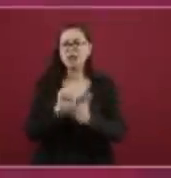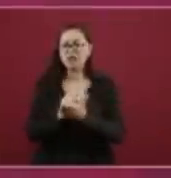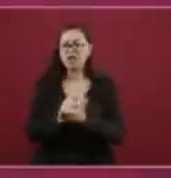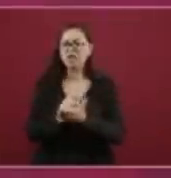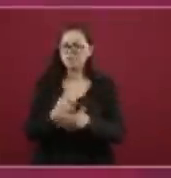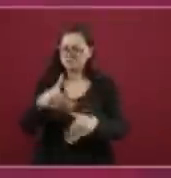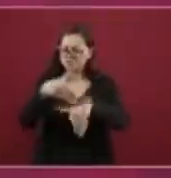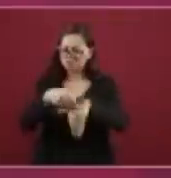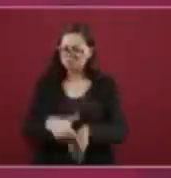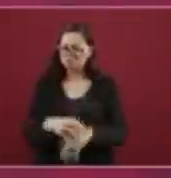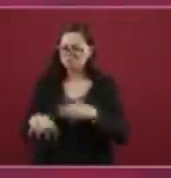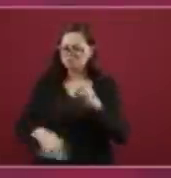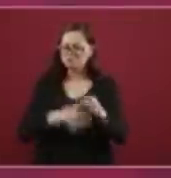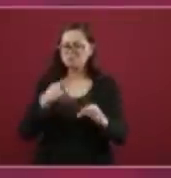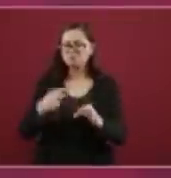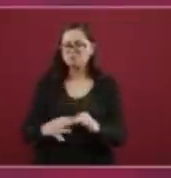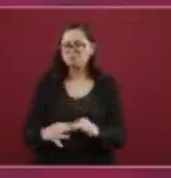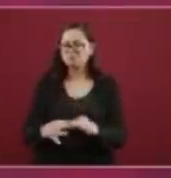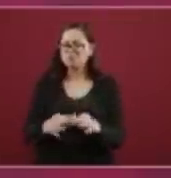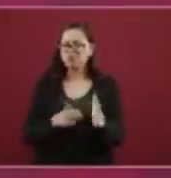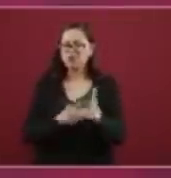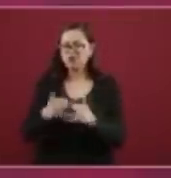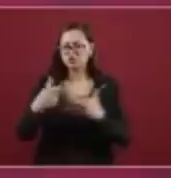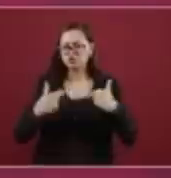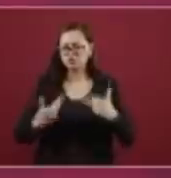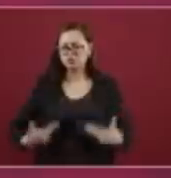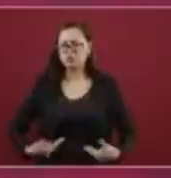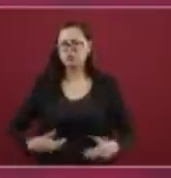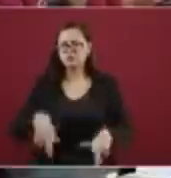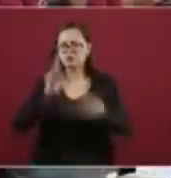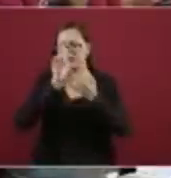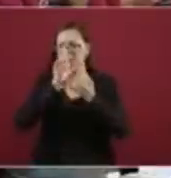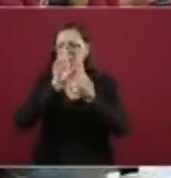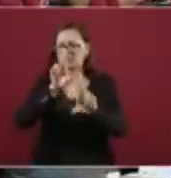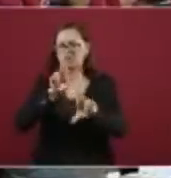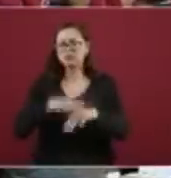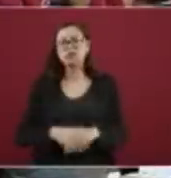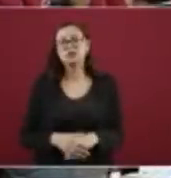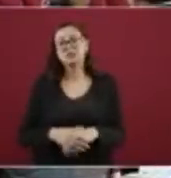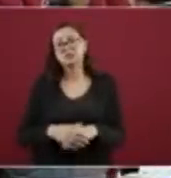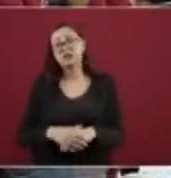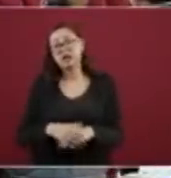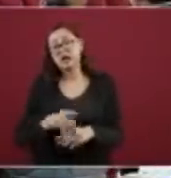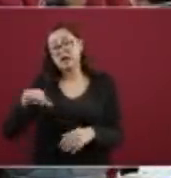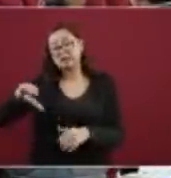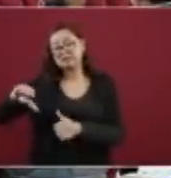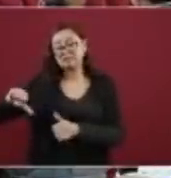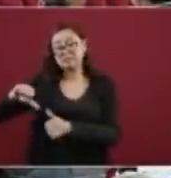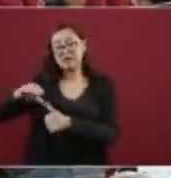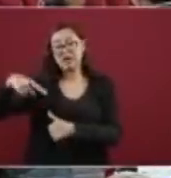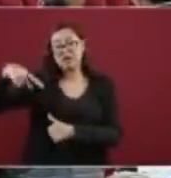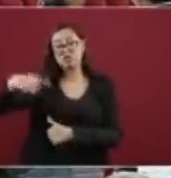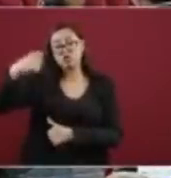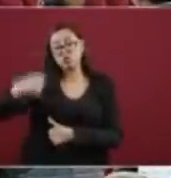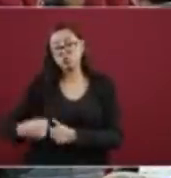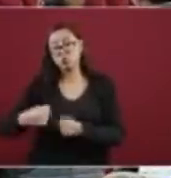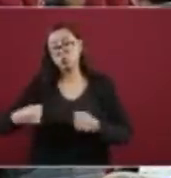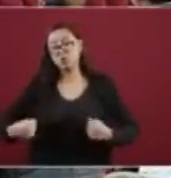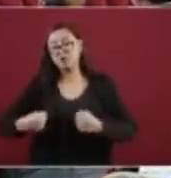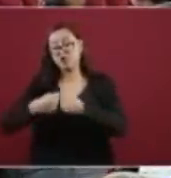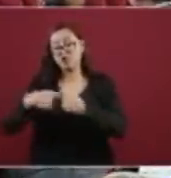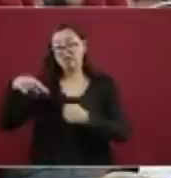humanos. No hay detención de migrantes en la frontera sur de centroamericanos. Se está actuando con